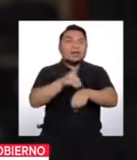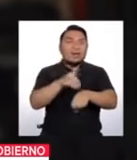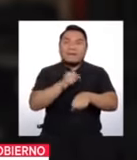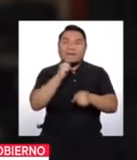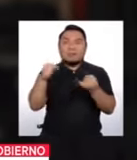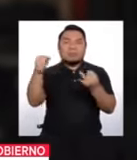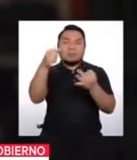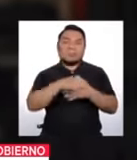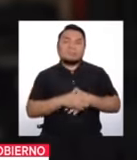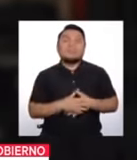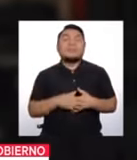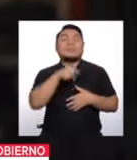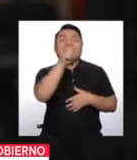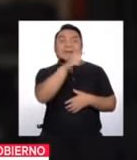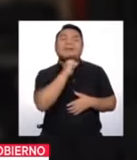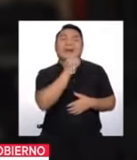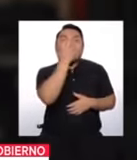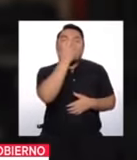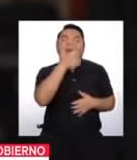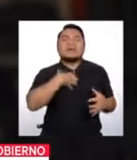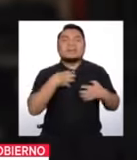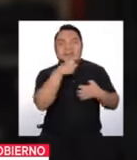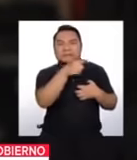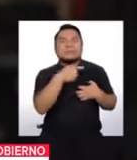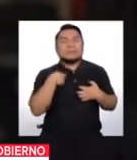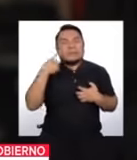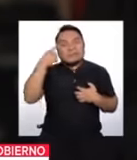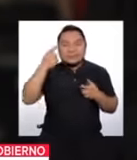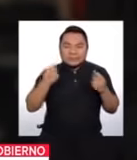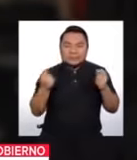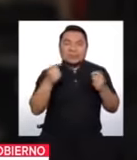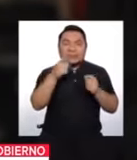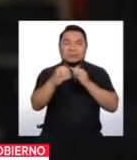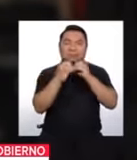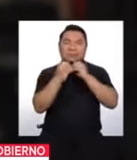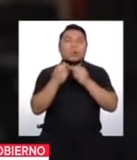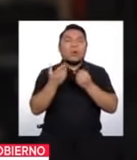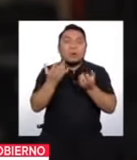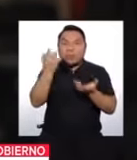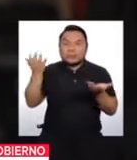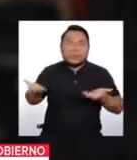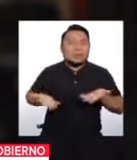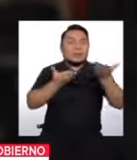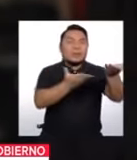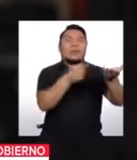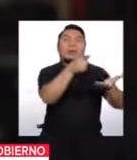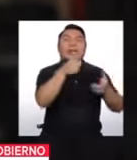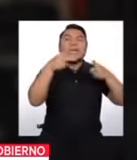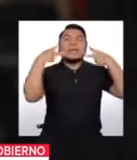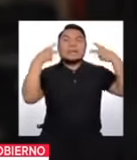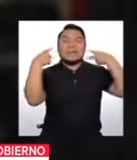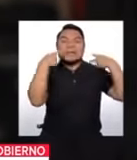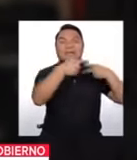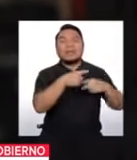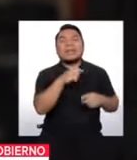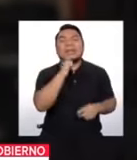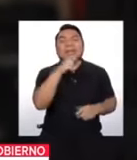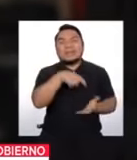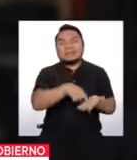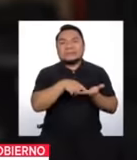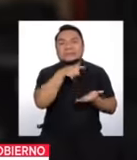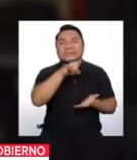estaba pasando con el oxígeno y estamos tratando de resolverlo tanto en Yurimaguas como en Iquitos en este momento, que es un elemento muy,